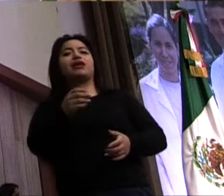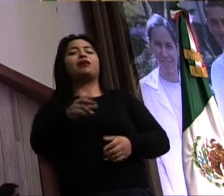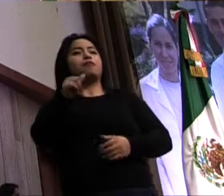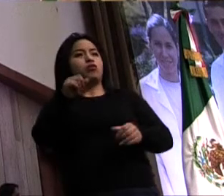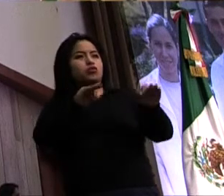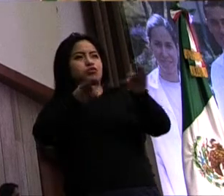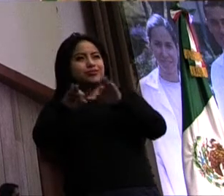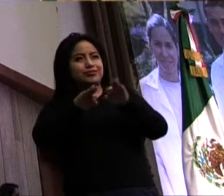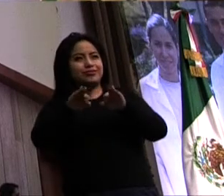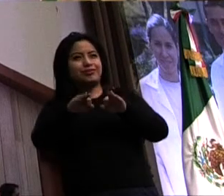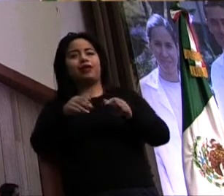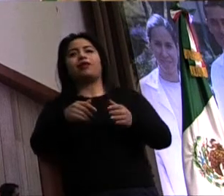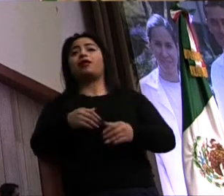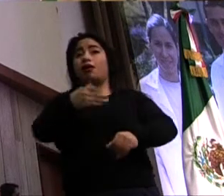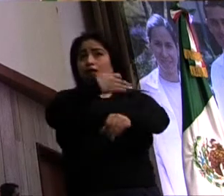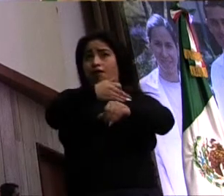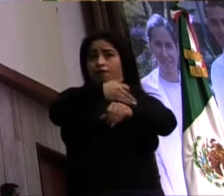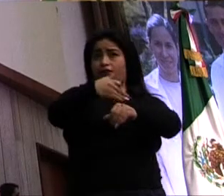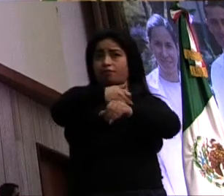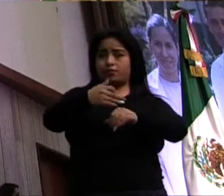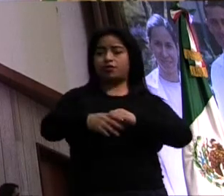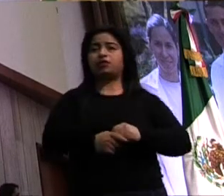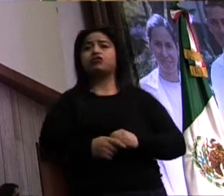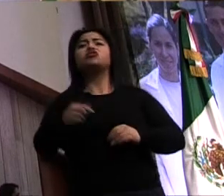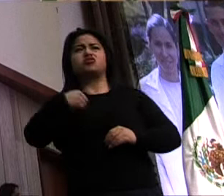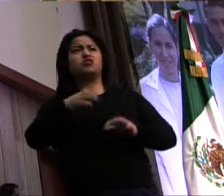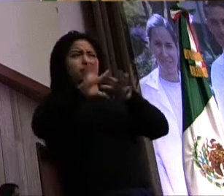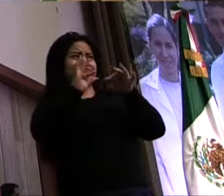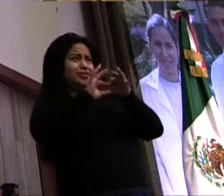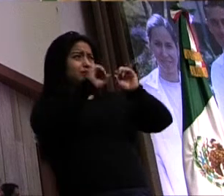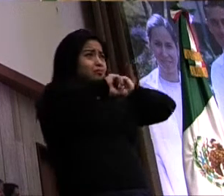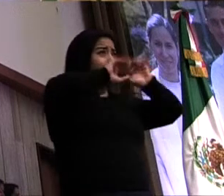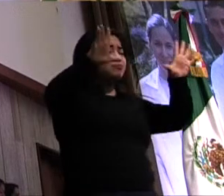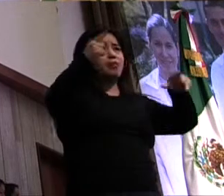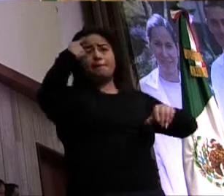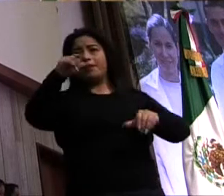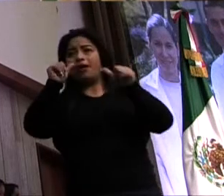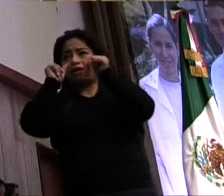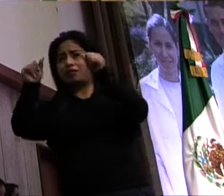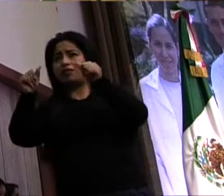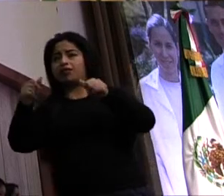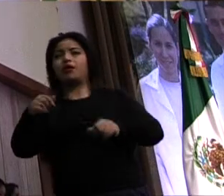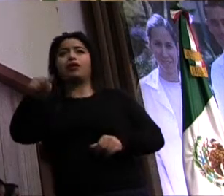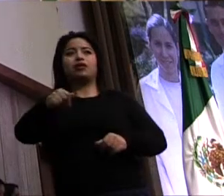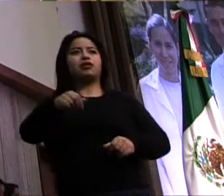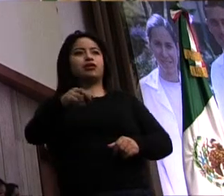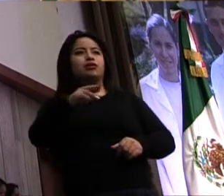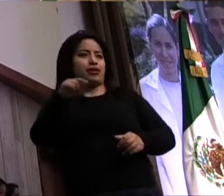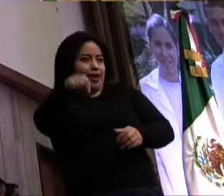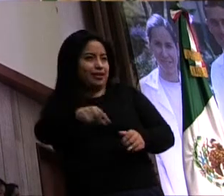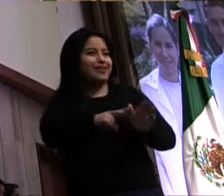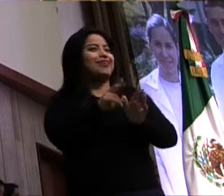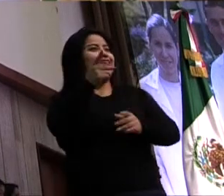trabajo, en el hogar. Lo digo con claridad aquí, donde se filmó parte de la película Roma.